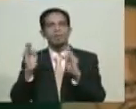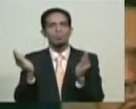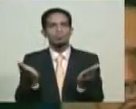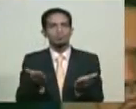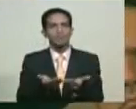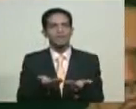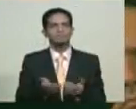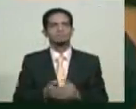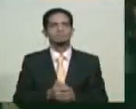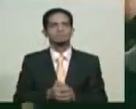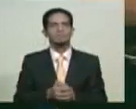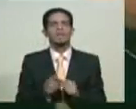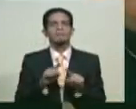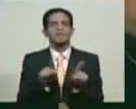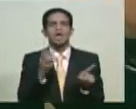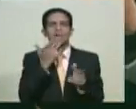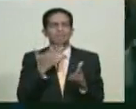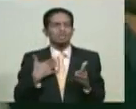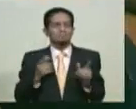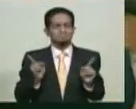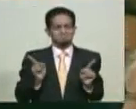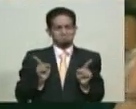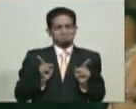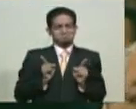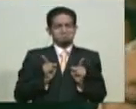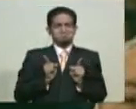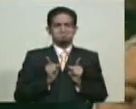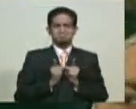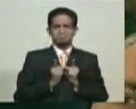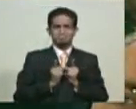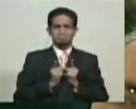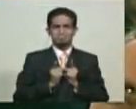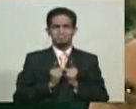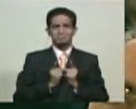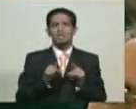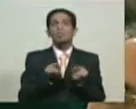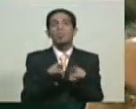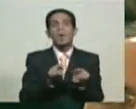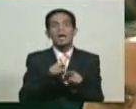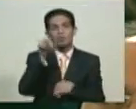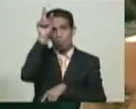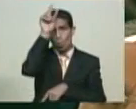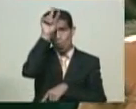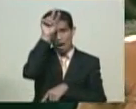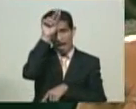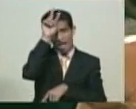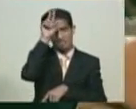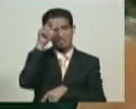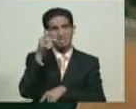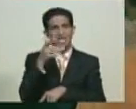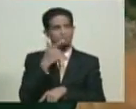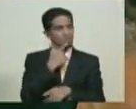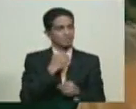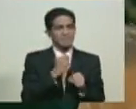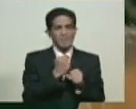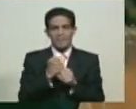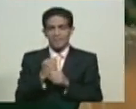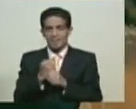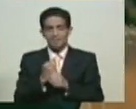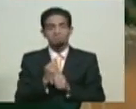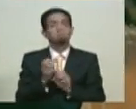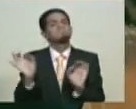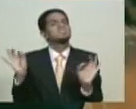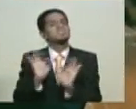bancarias. Pero mientras seamos unos enanitos, unas pequeñas cucarachitas financieras, ningún banco internacional